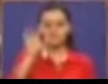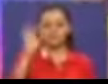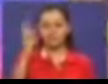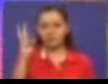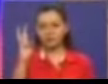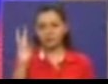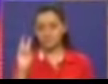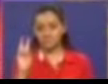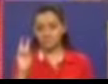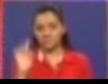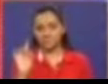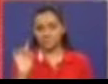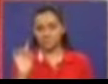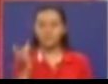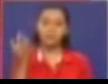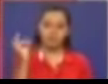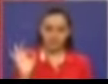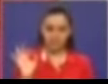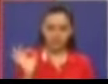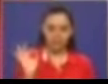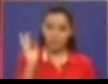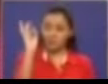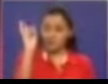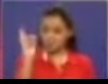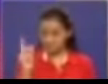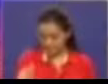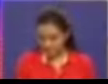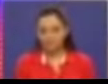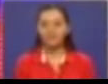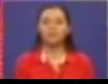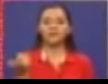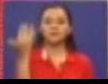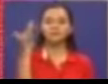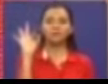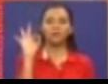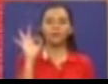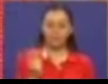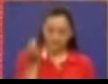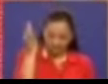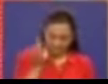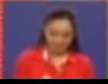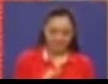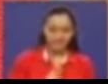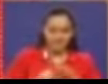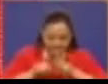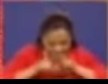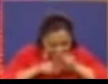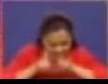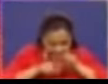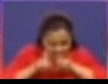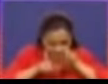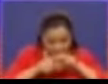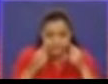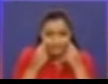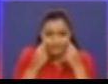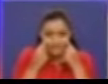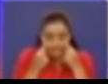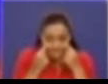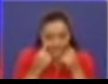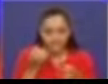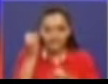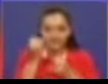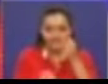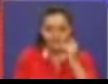14, 15, 16, 18, 19. 19 finalistas que se verán en la gran final del